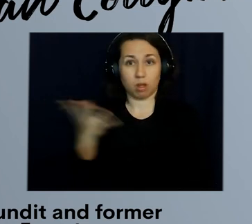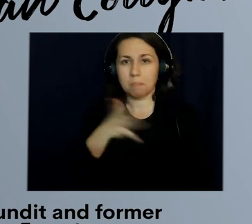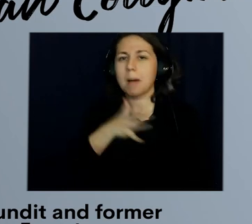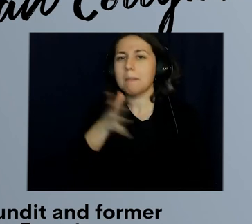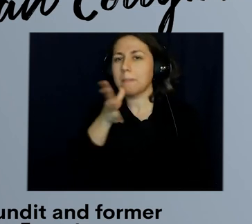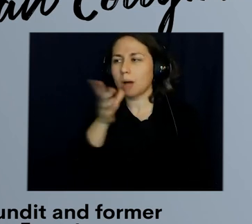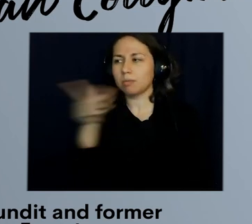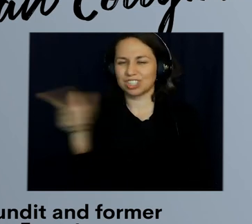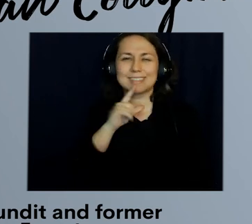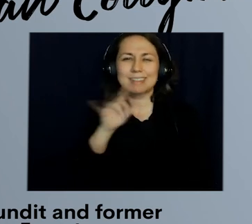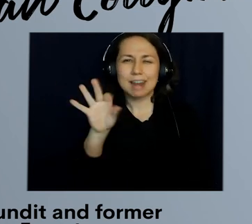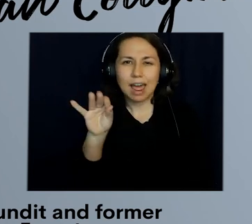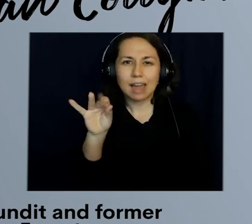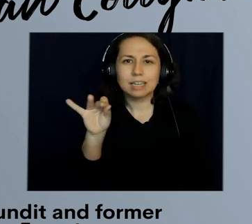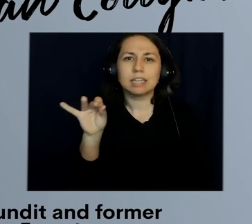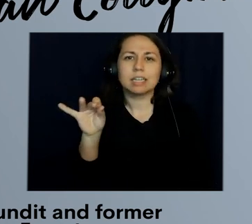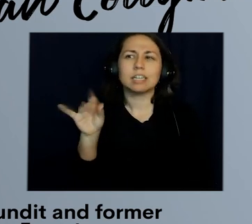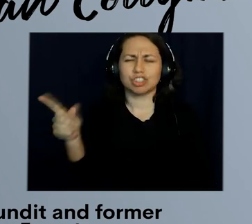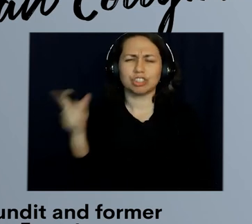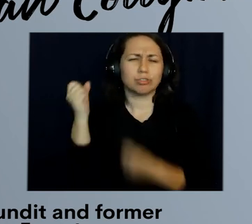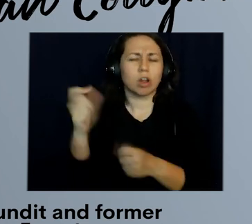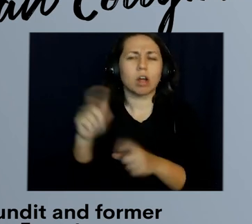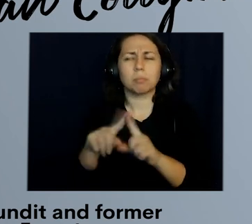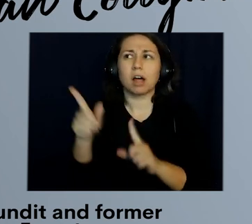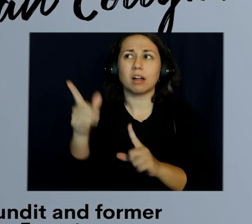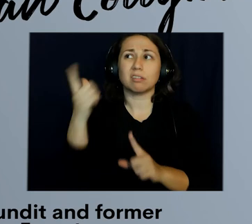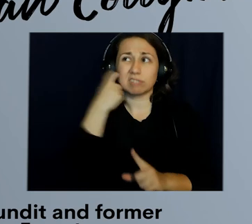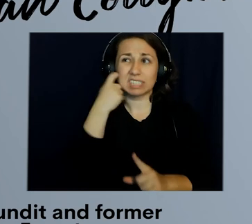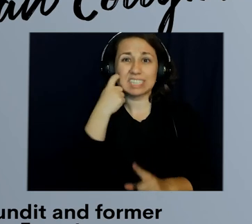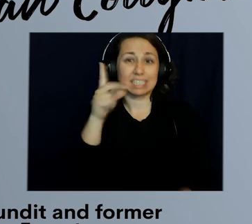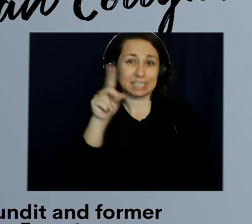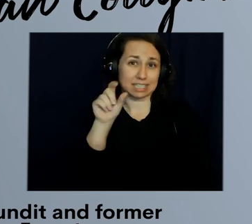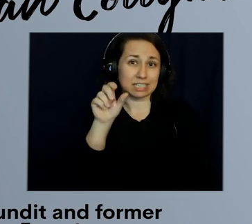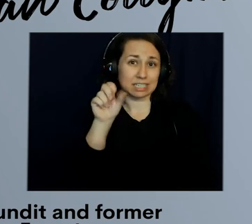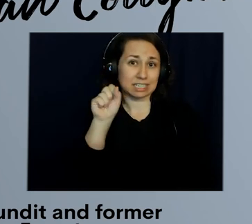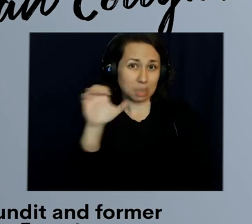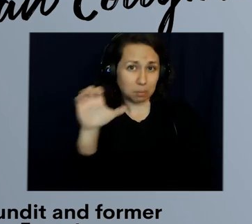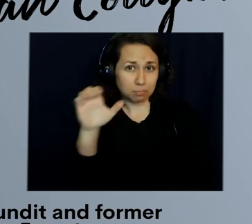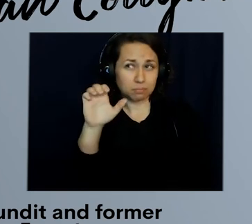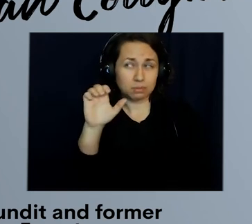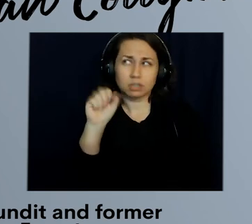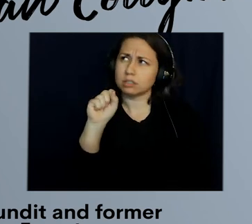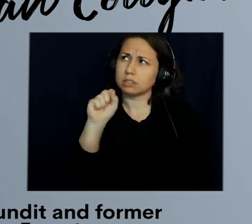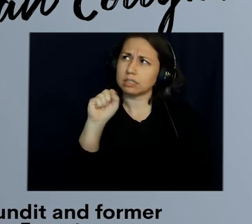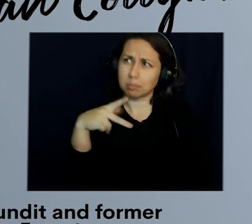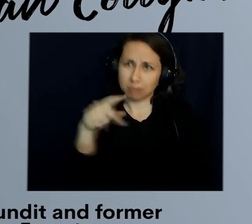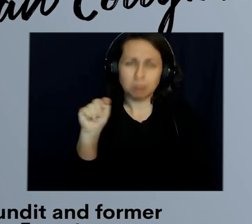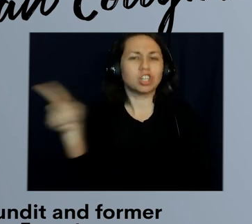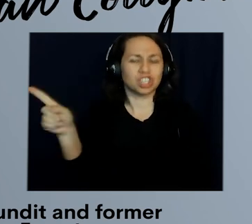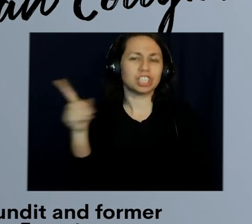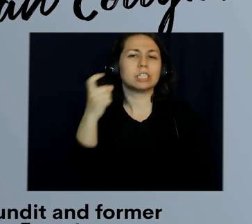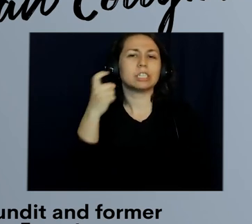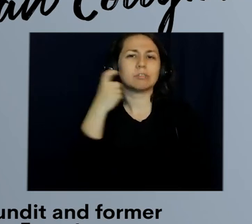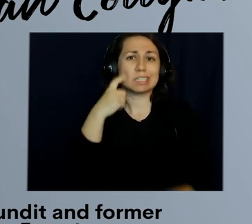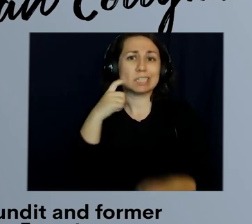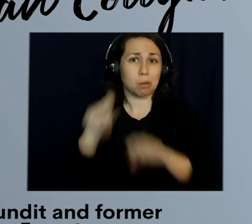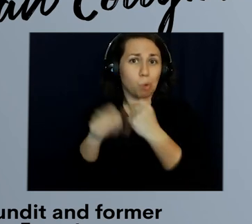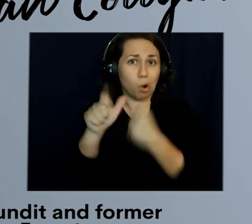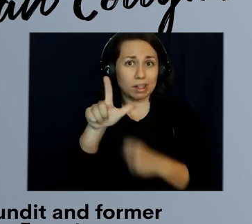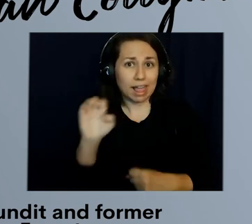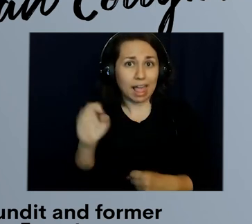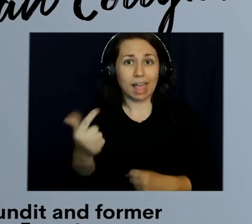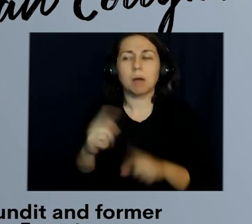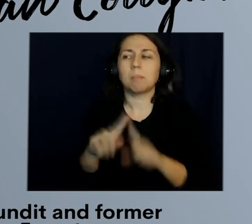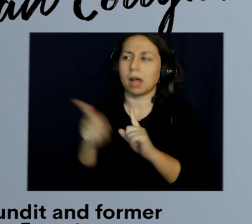ha ayudado desde el principio. Dígale gracias a él, a ella, a ellos. Dígale que los aprecian. Asegúrense de